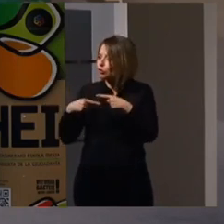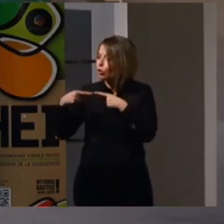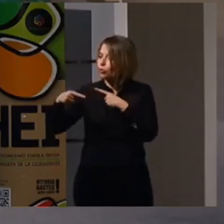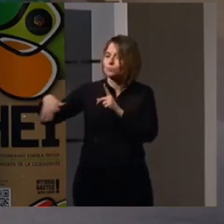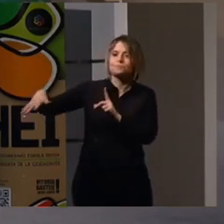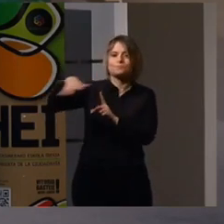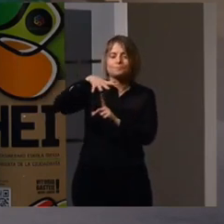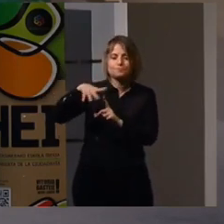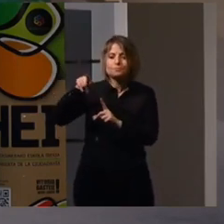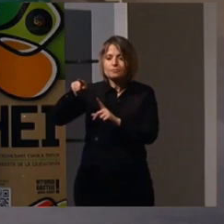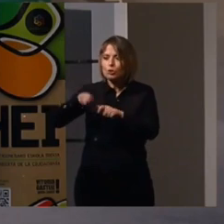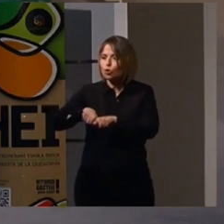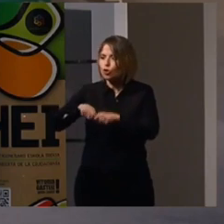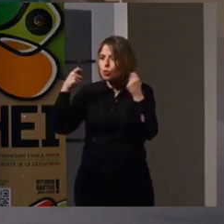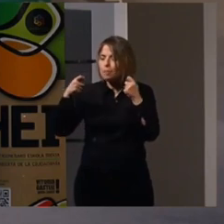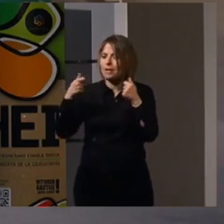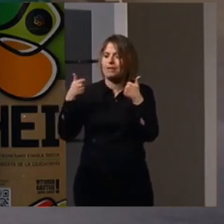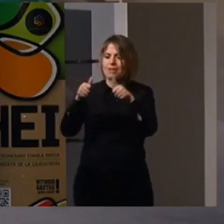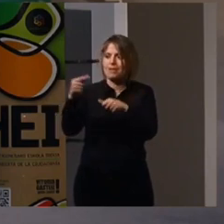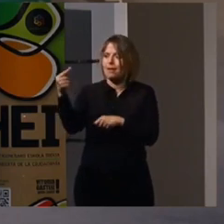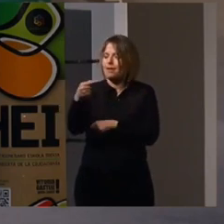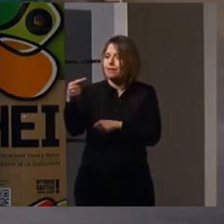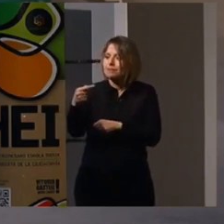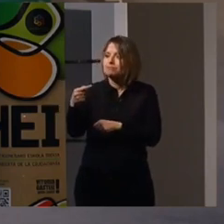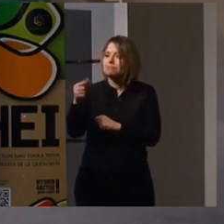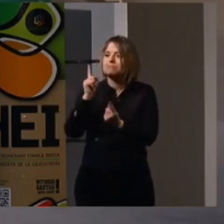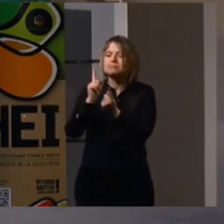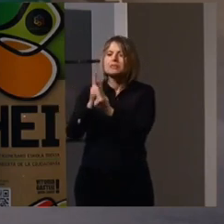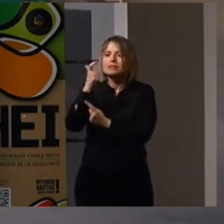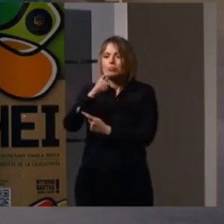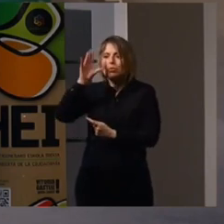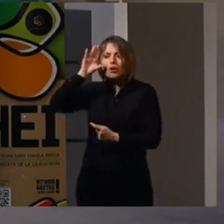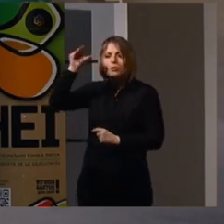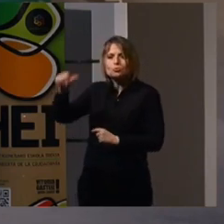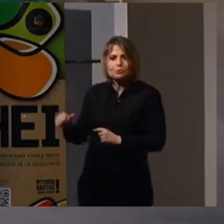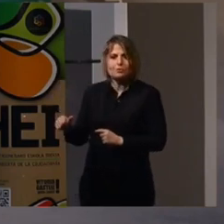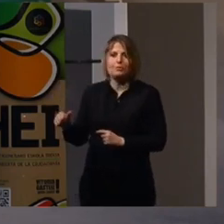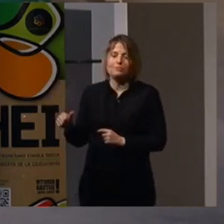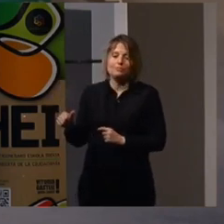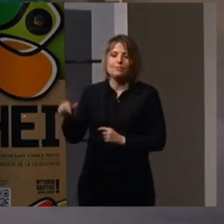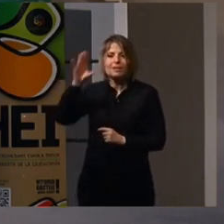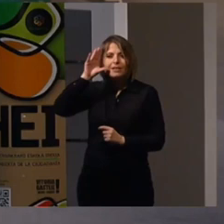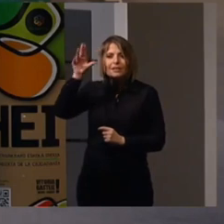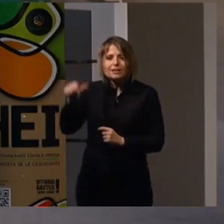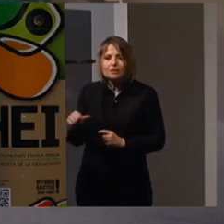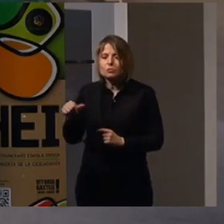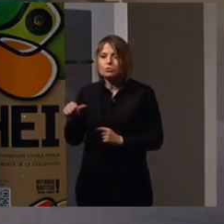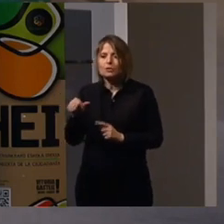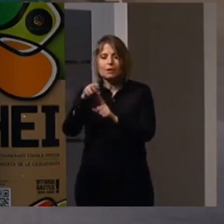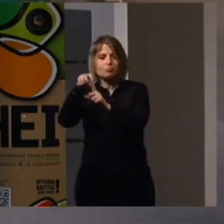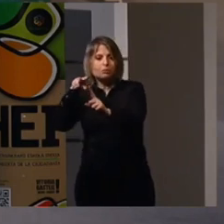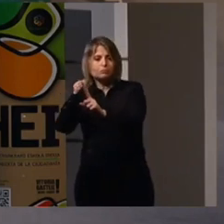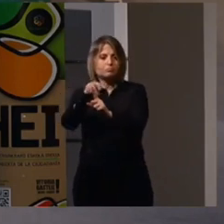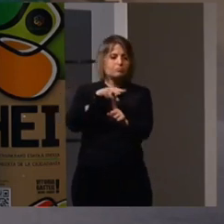el entorno, una manera de romper esas cámaras de eco es pasar tiempo y escuchar, ¿no? Y escuchar cómo se ve la